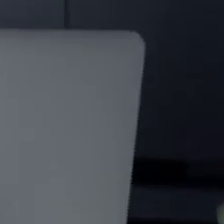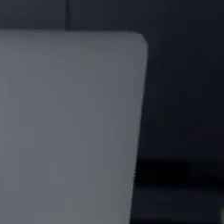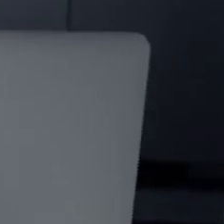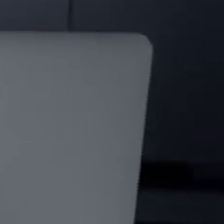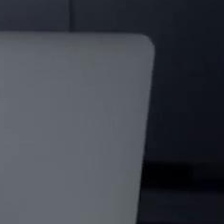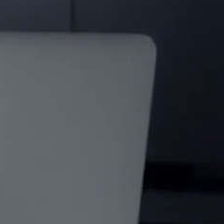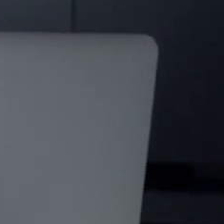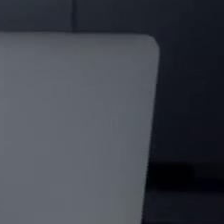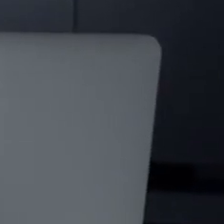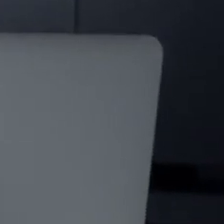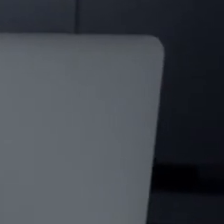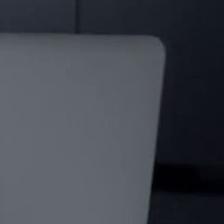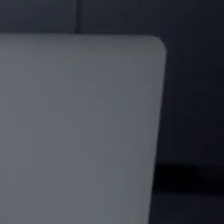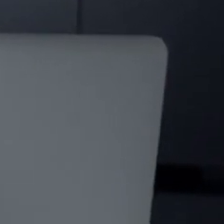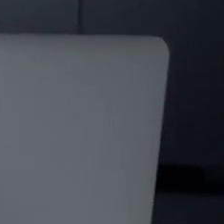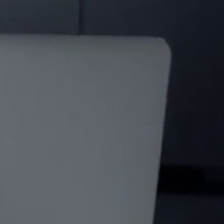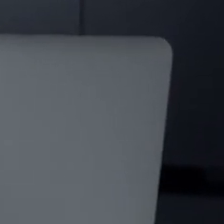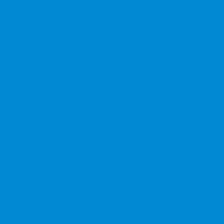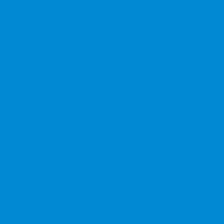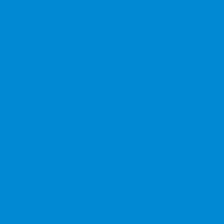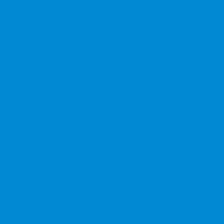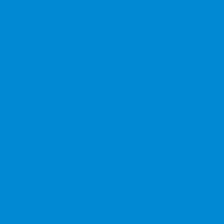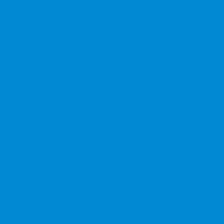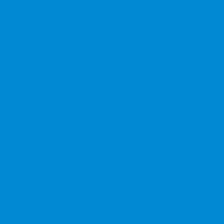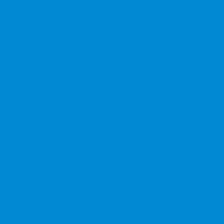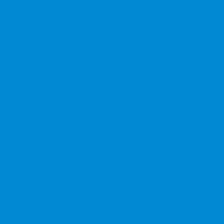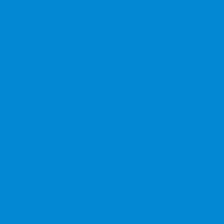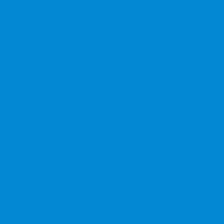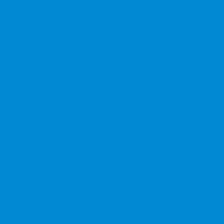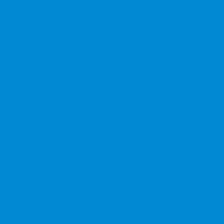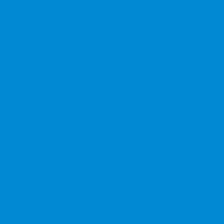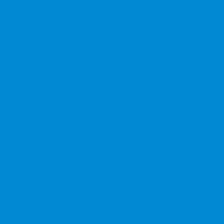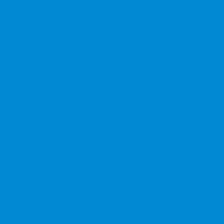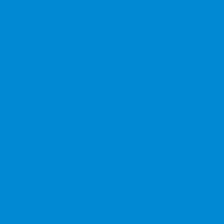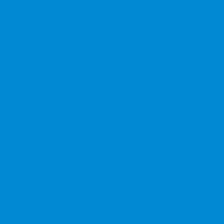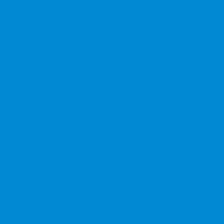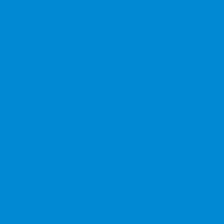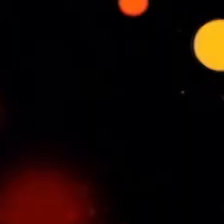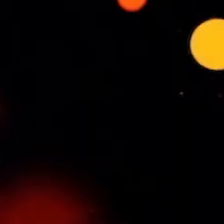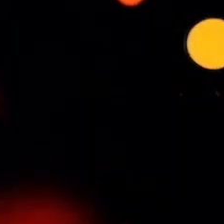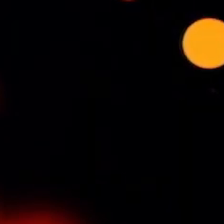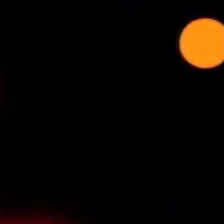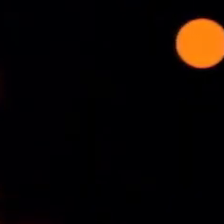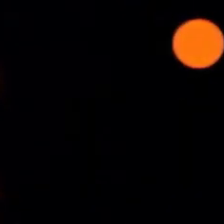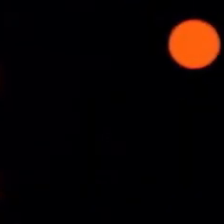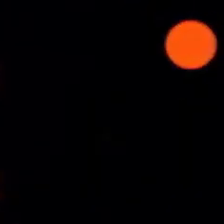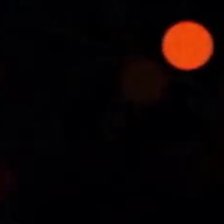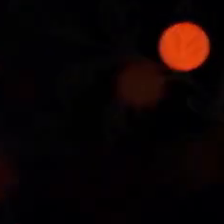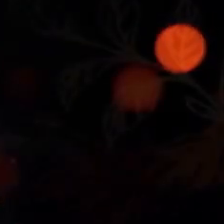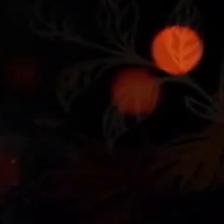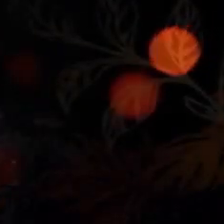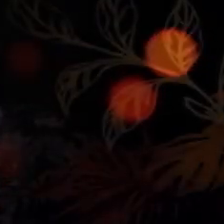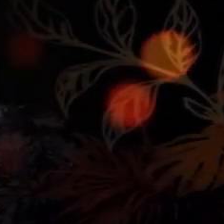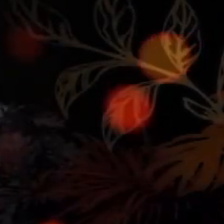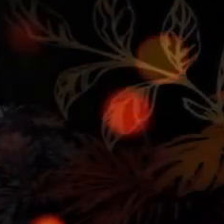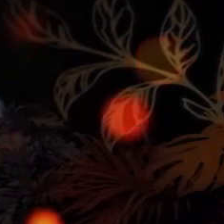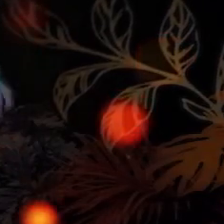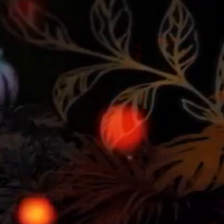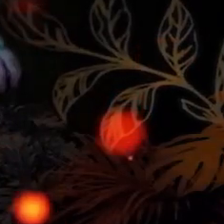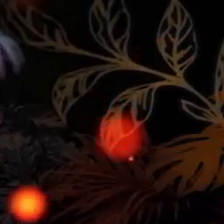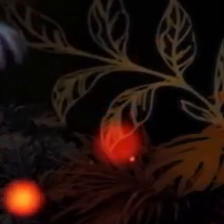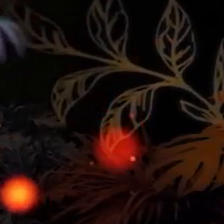Sí, todo perfecto, todo perfecto. Raxa, hagamos el futuro juntos. Audiotopía Bicentenario, el